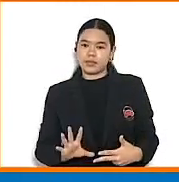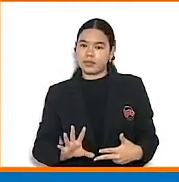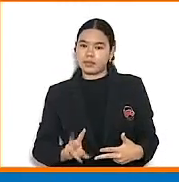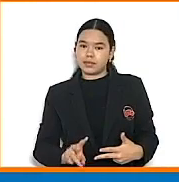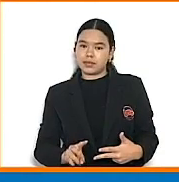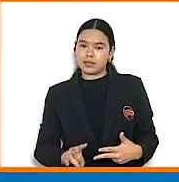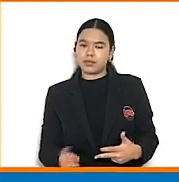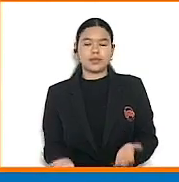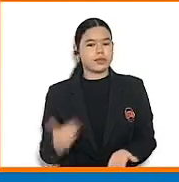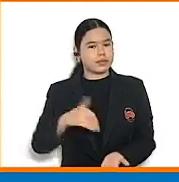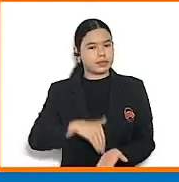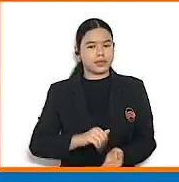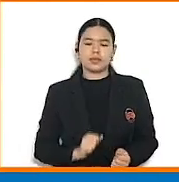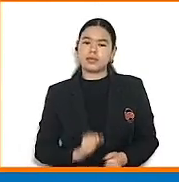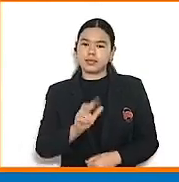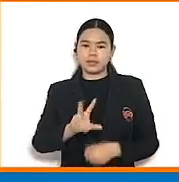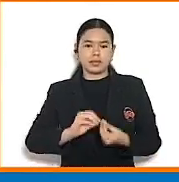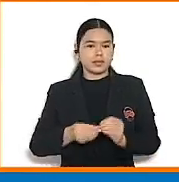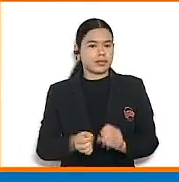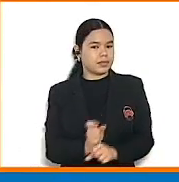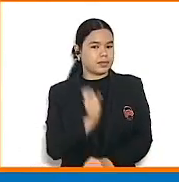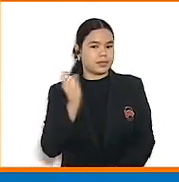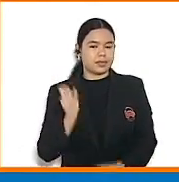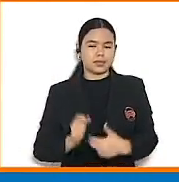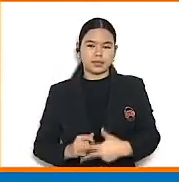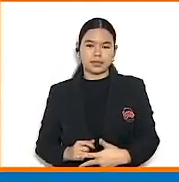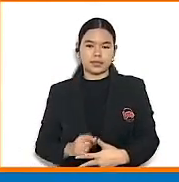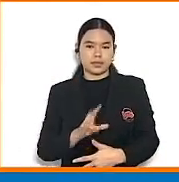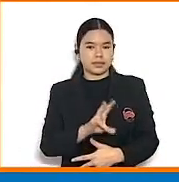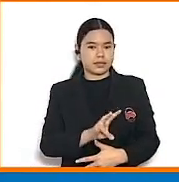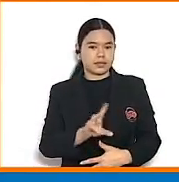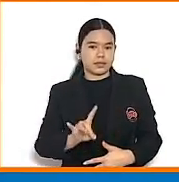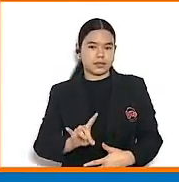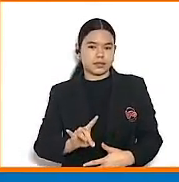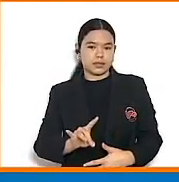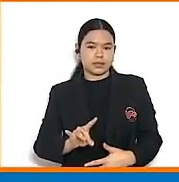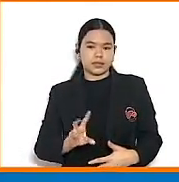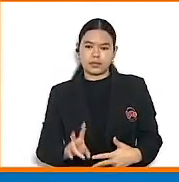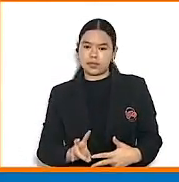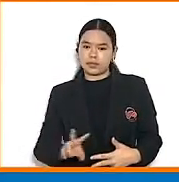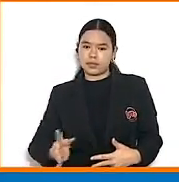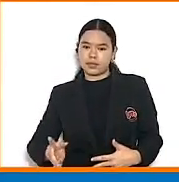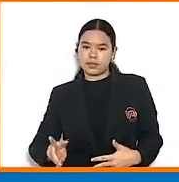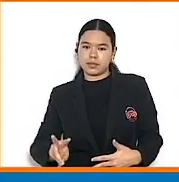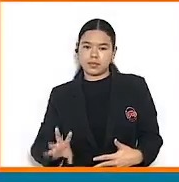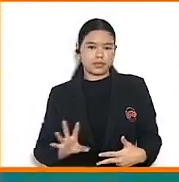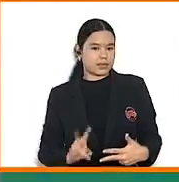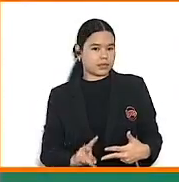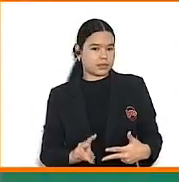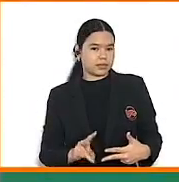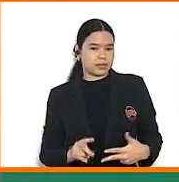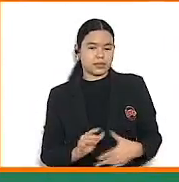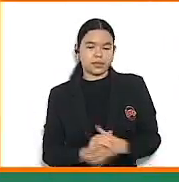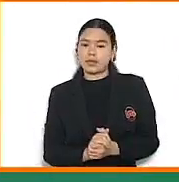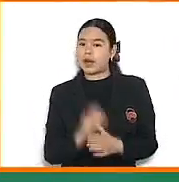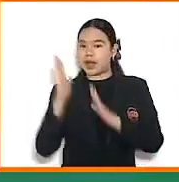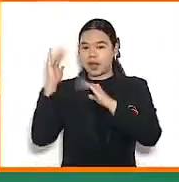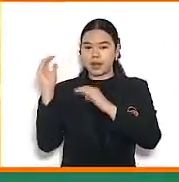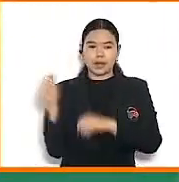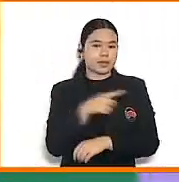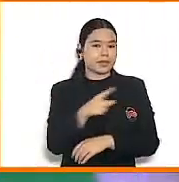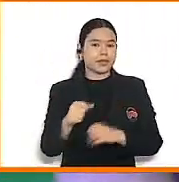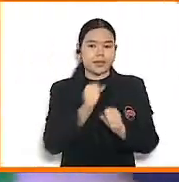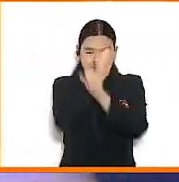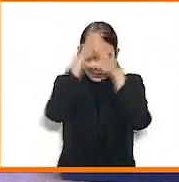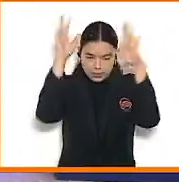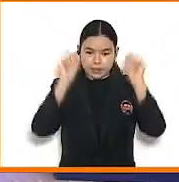17. Con gusto repito, tus tres números favorecidos son 78, 72 y 17. Espero que cada uno de tus